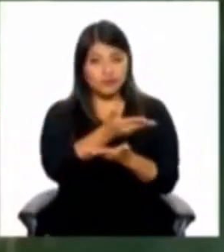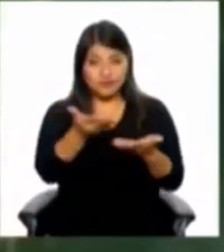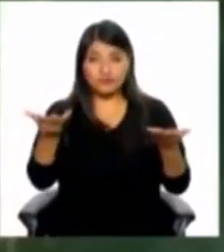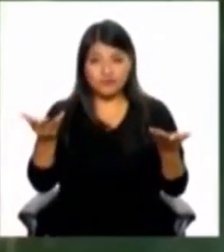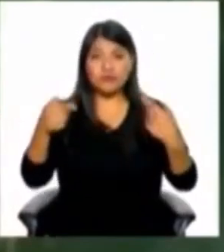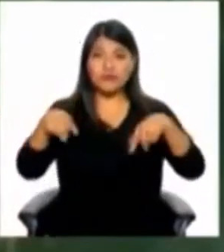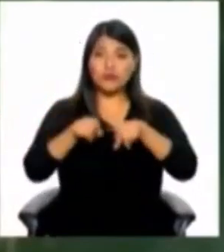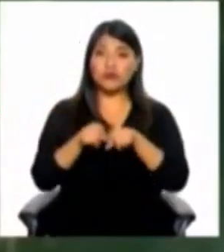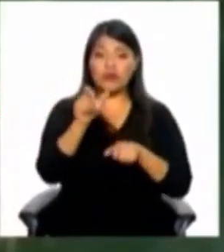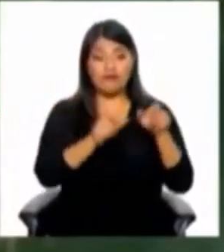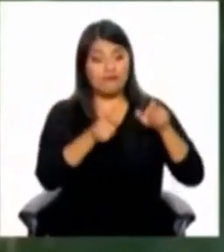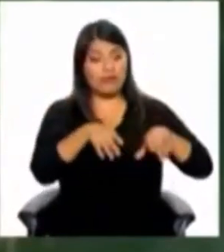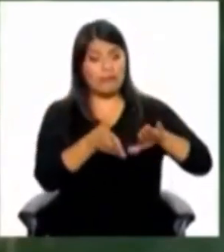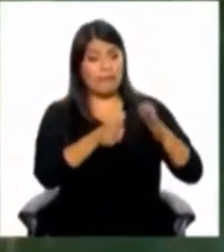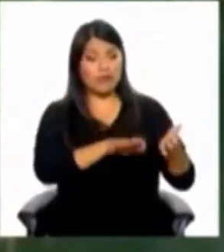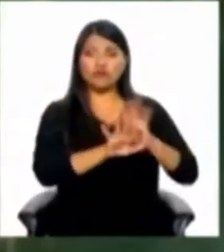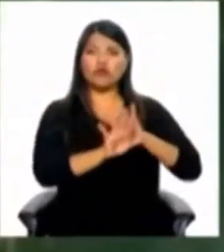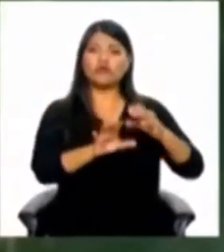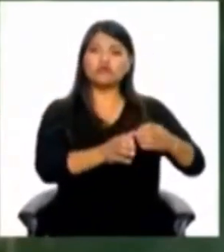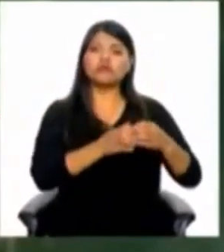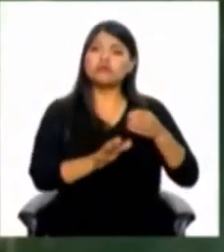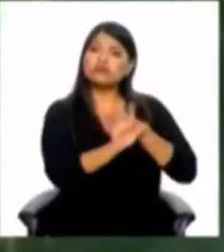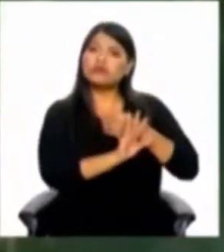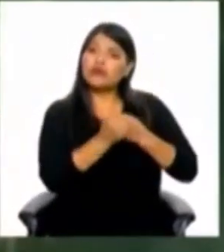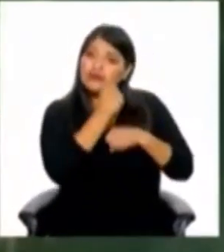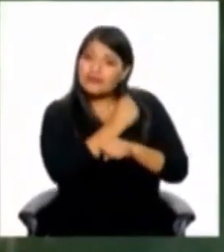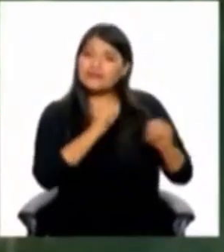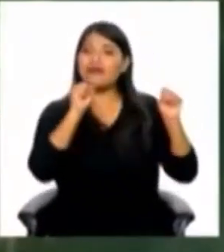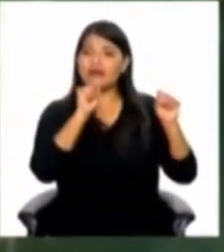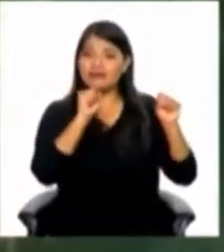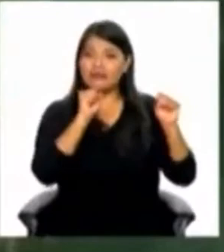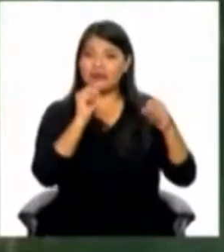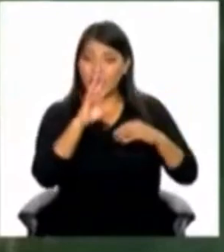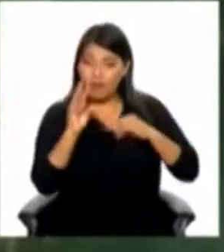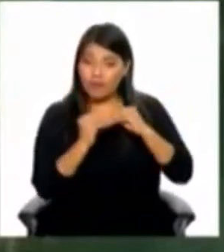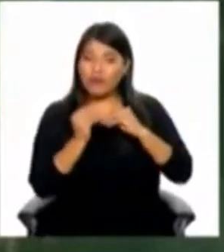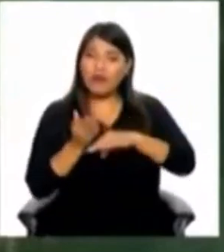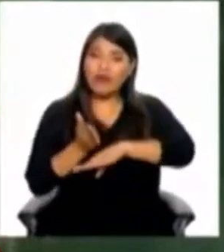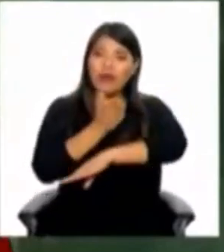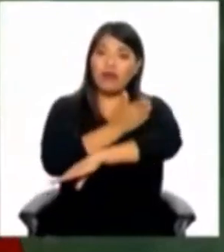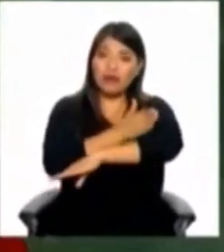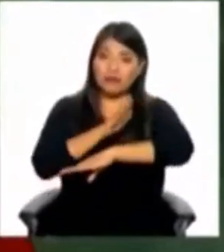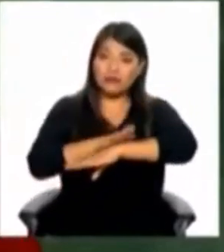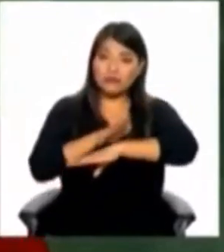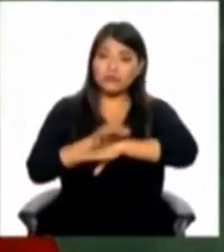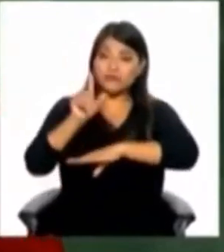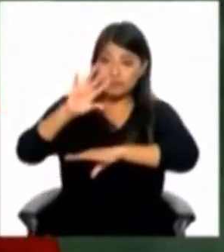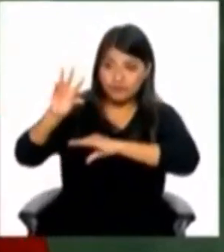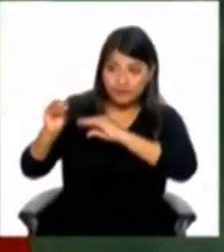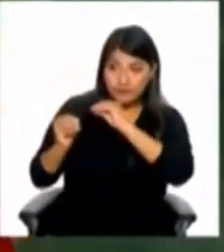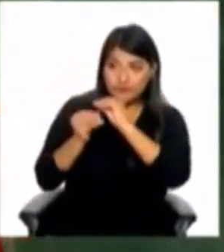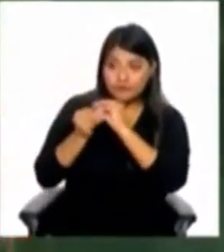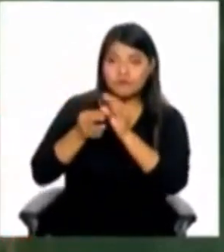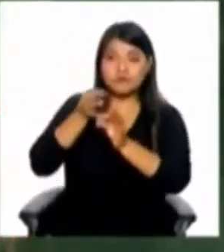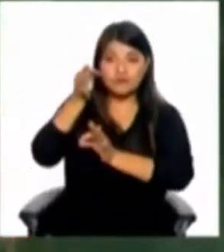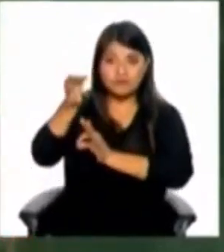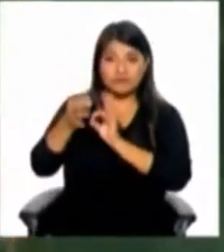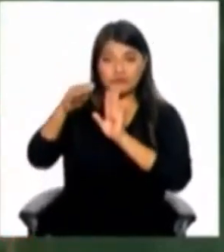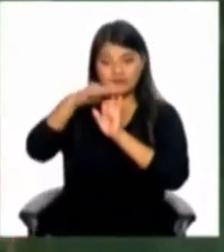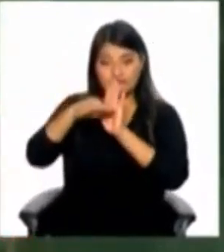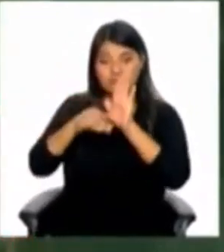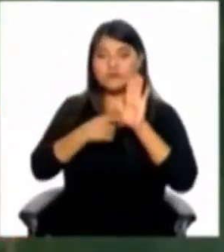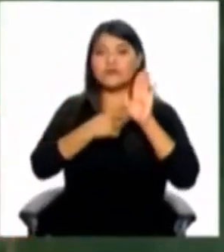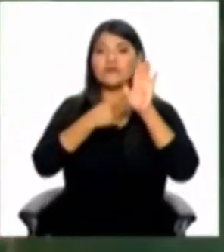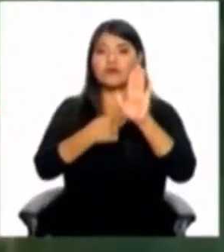salvar muchas vidas. Sumado a ello, señor presidente, me permito proponer hoy lo siguiente: